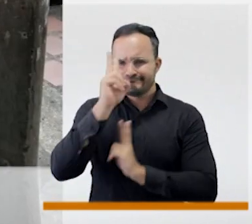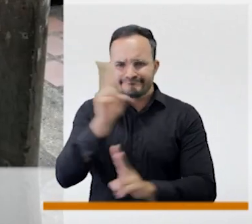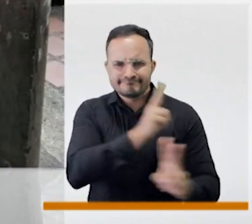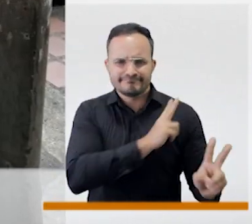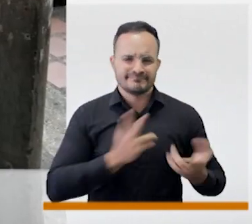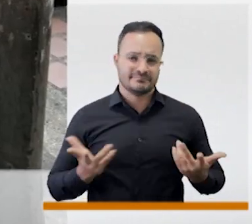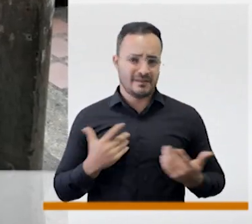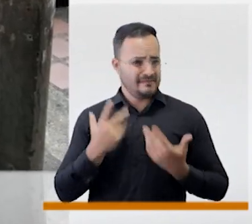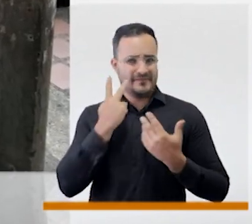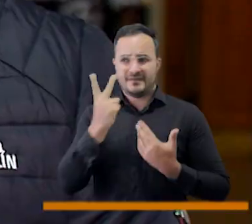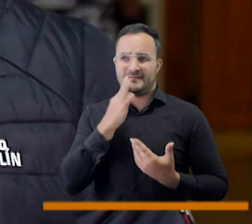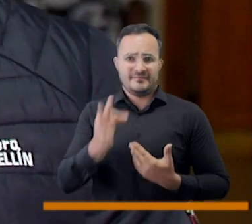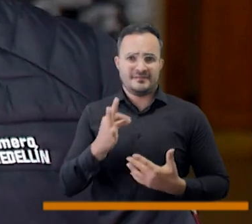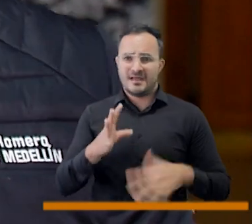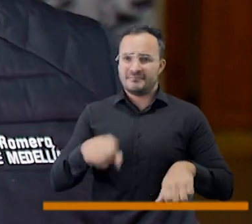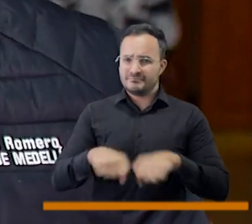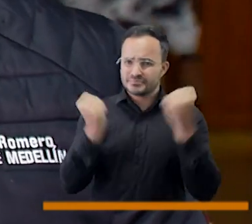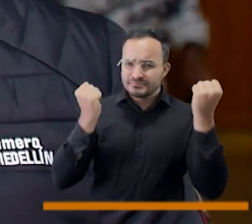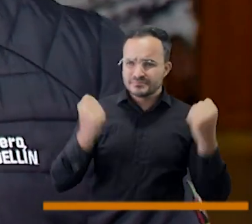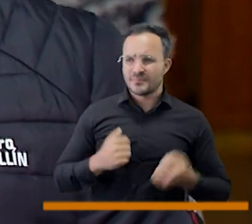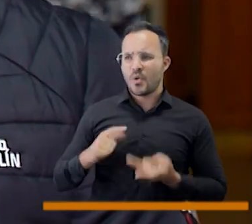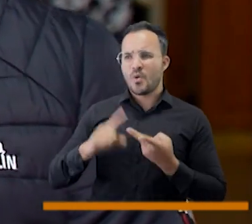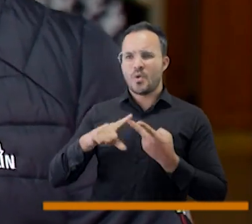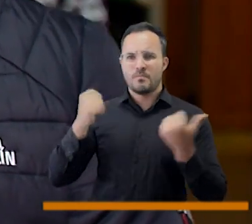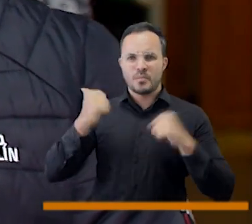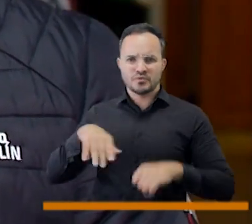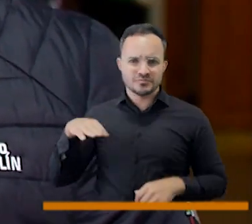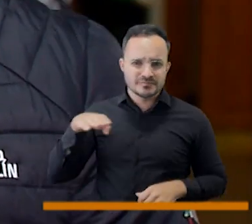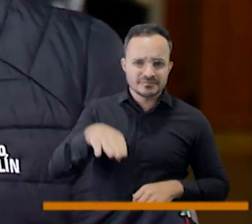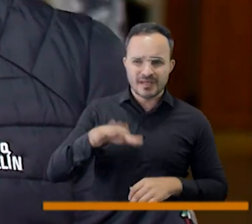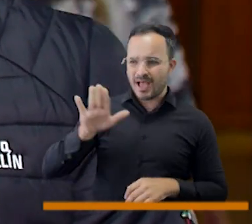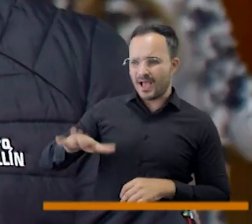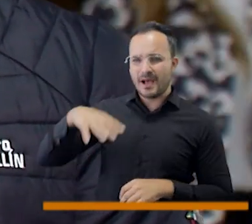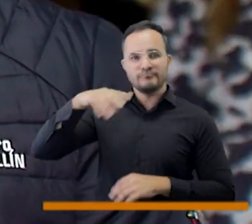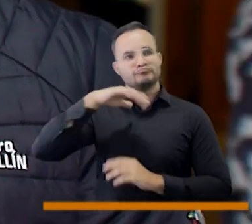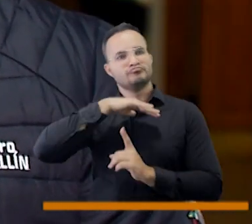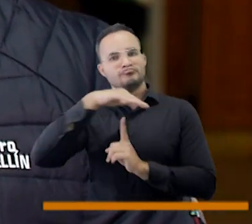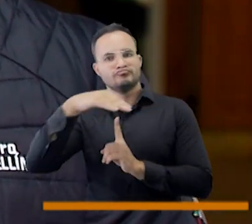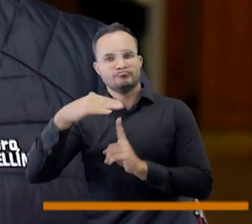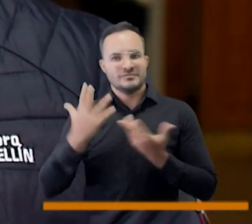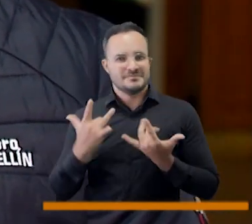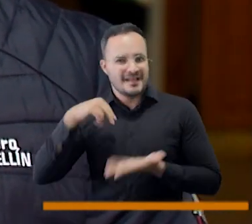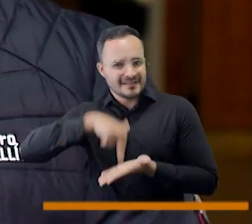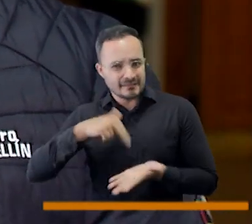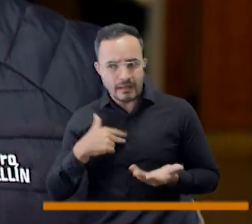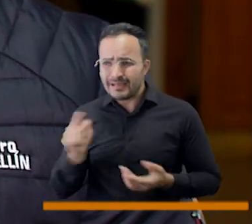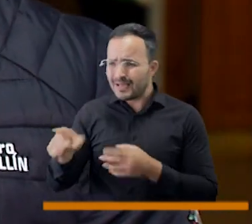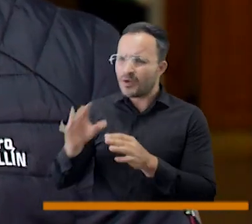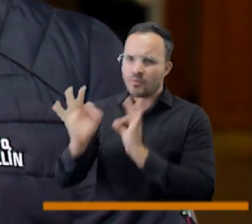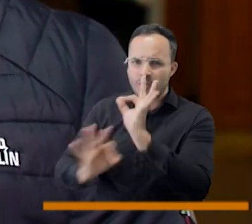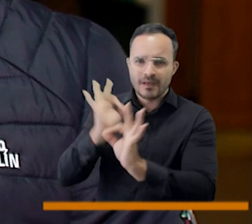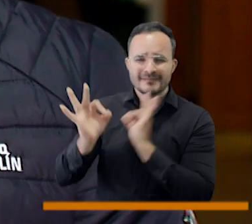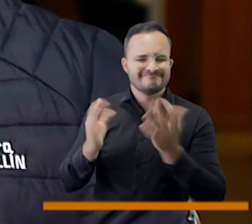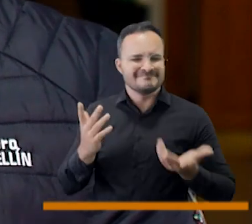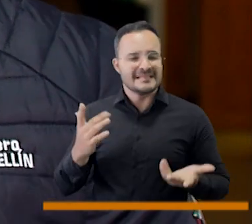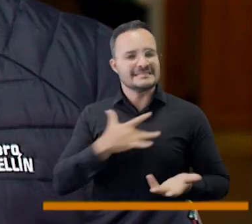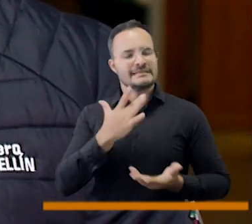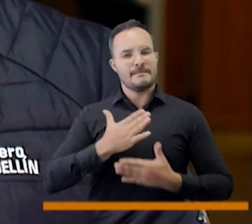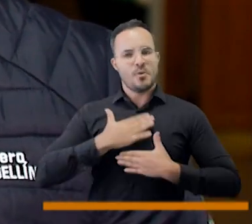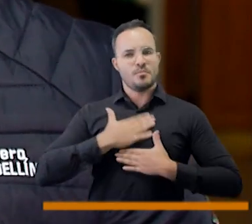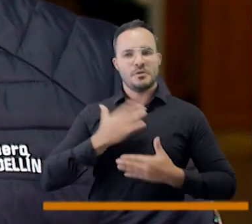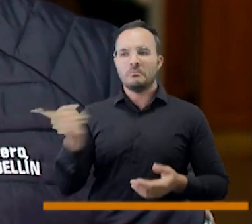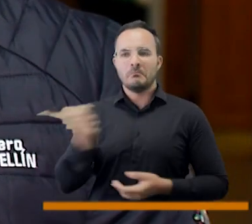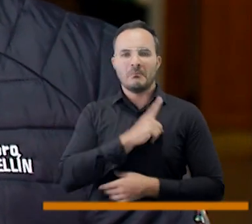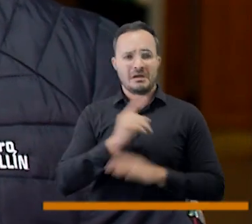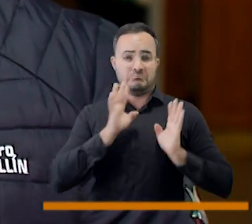se violentan las estaciones de encicla, cómo se violentan los paraderos de buses, y necesitamos volver a tener ese sentido de pertenencia con la ciudad